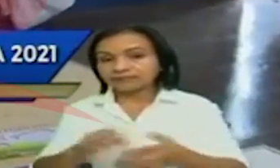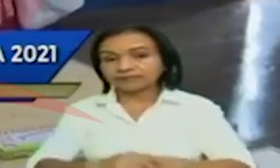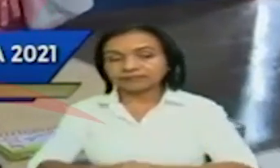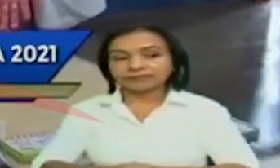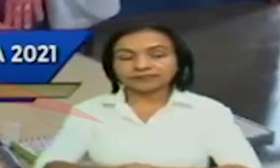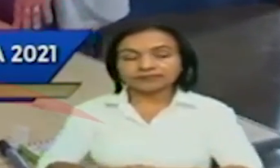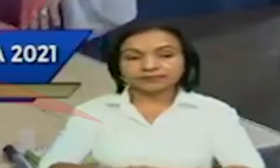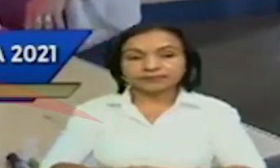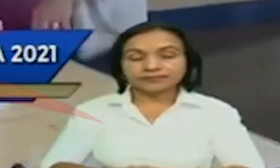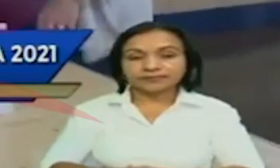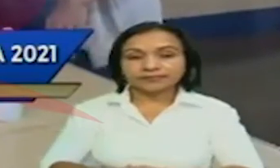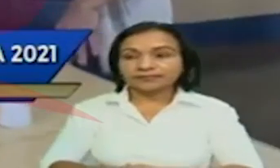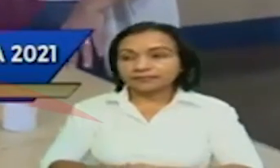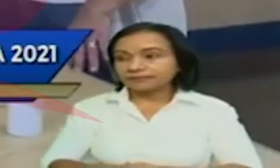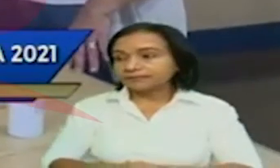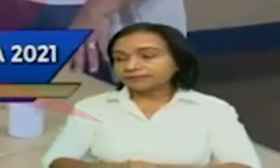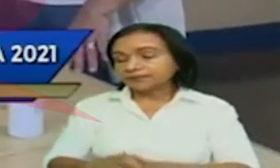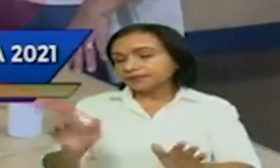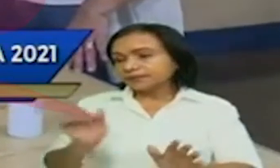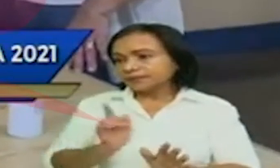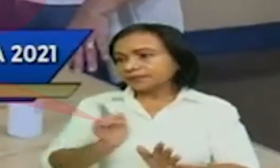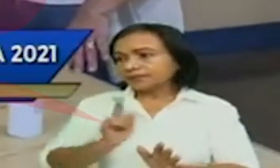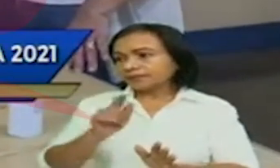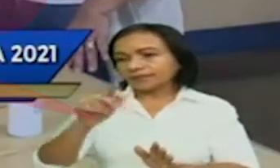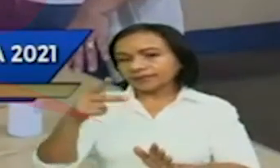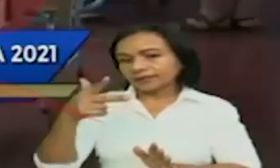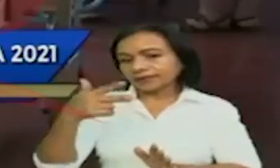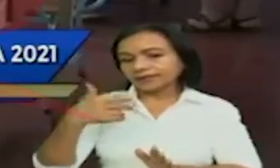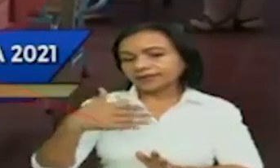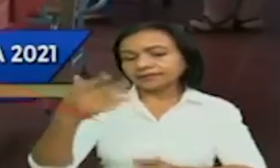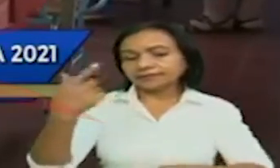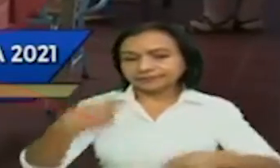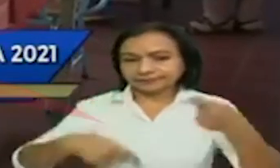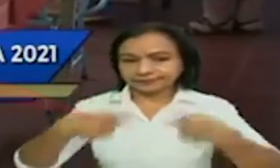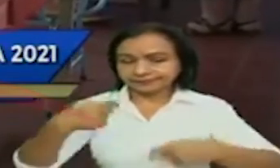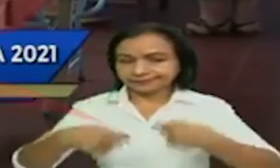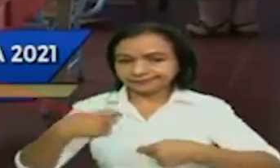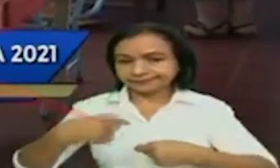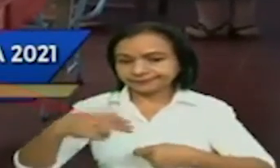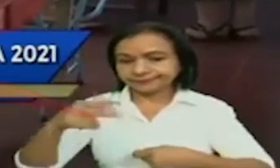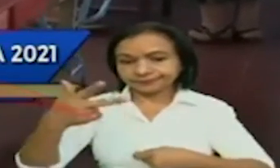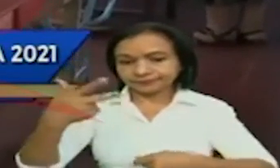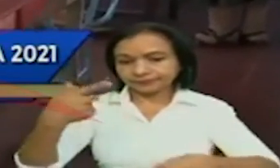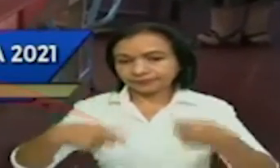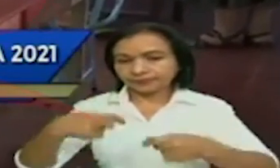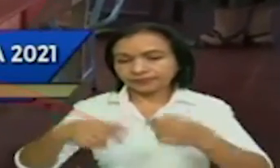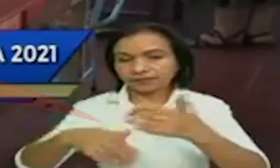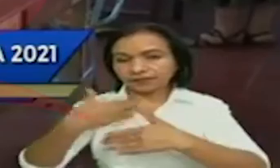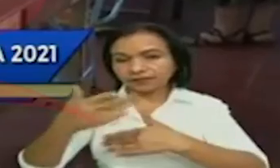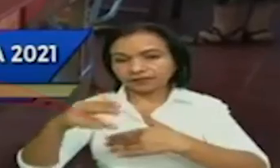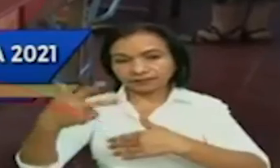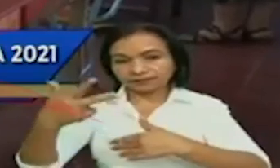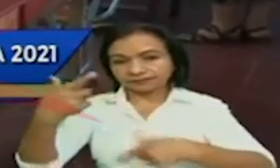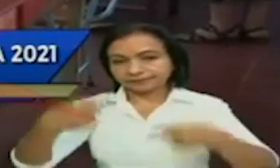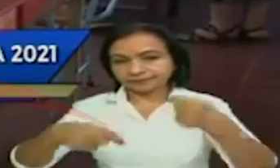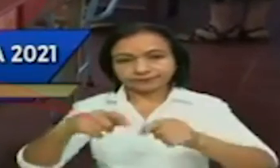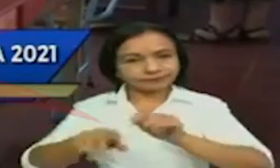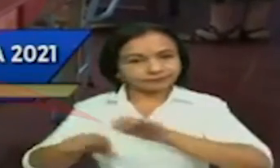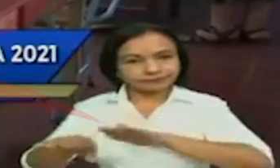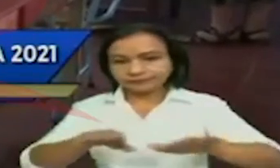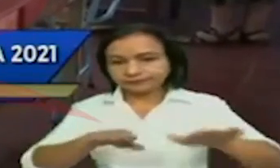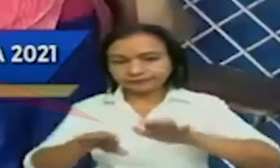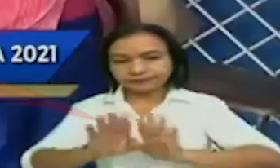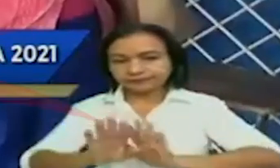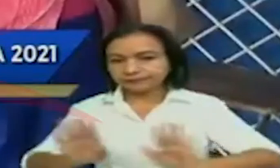unos 322.910 ciudadanos realizaron este trámite. En el caso de no haberse verificado este fin de